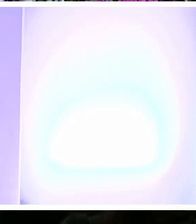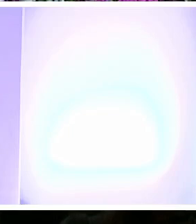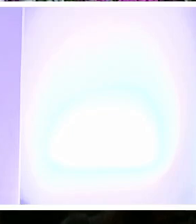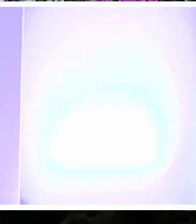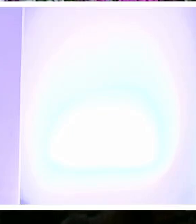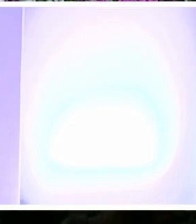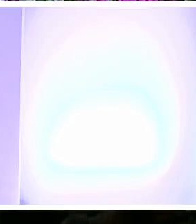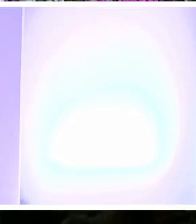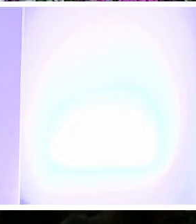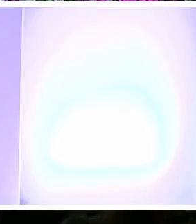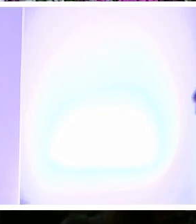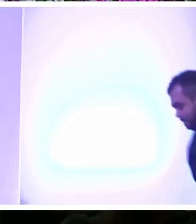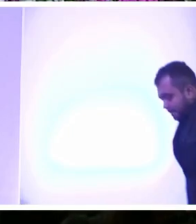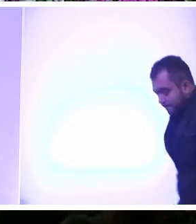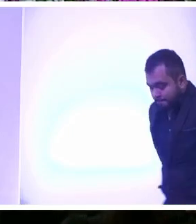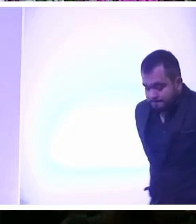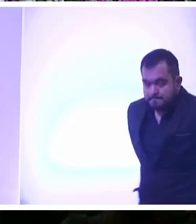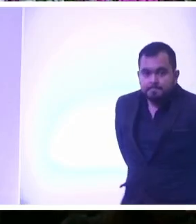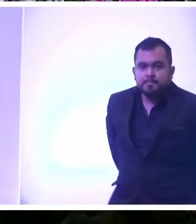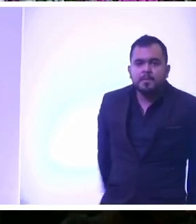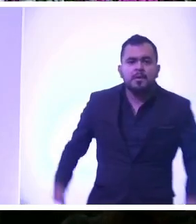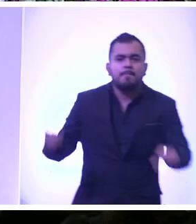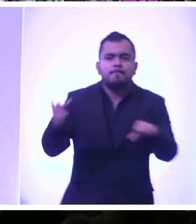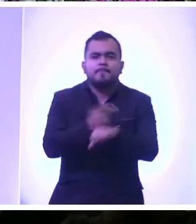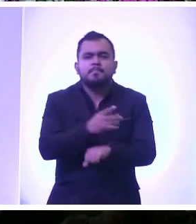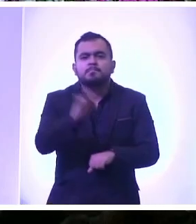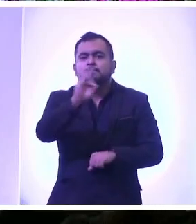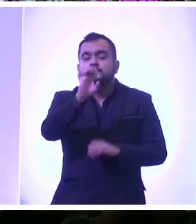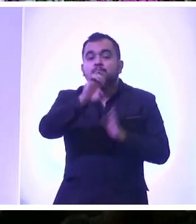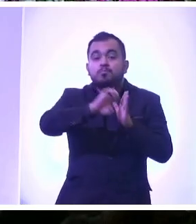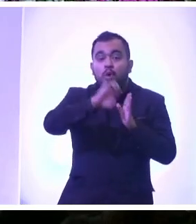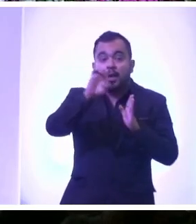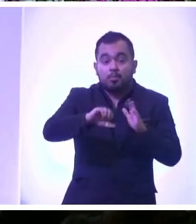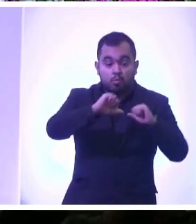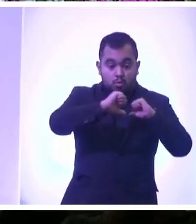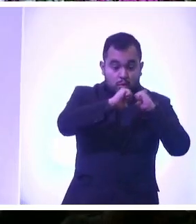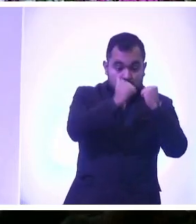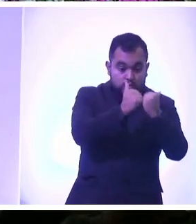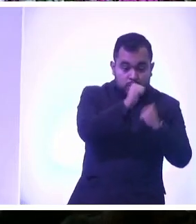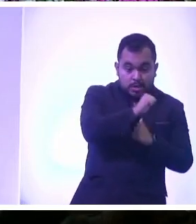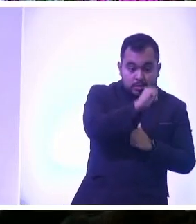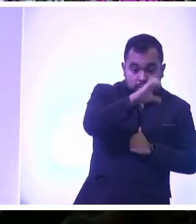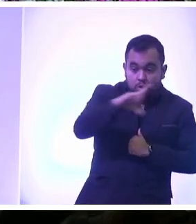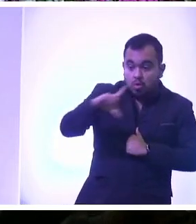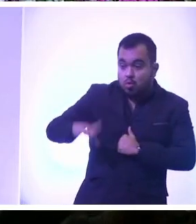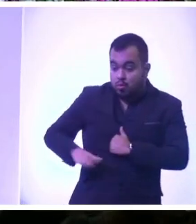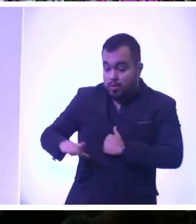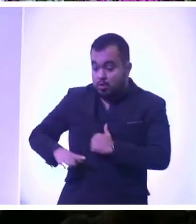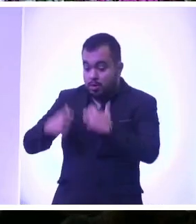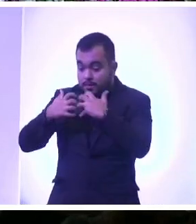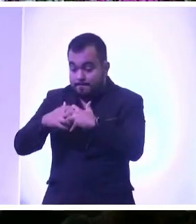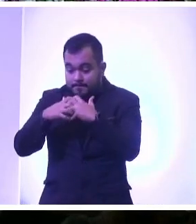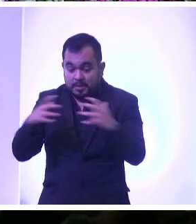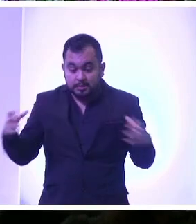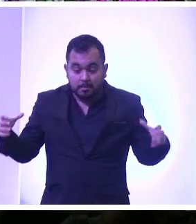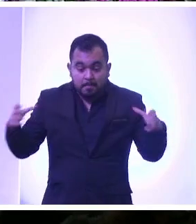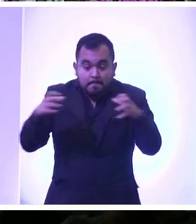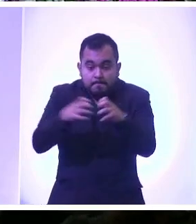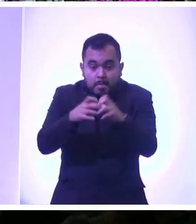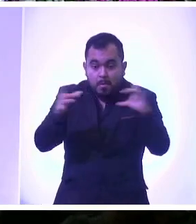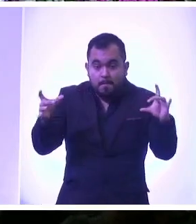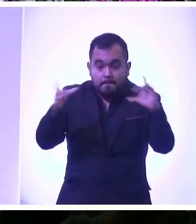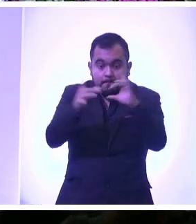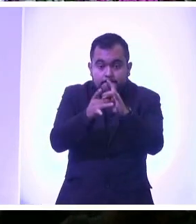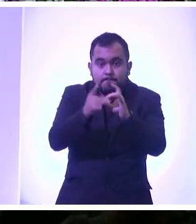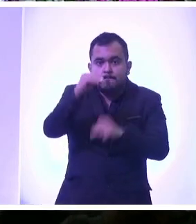de uno por uno la participación eh No es todos juntos bueno derivado de lo que se te ocurrió eso dijiste el desarrollo de las